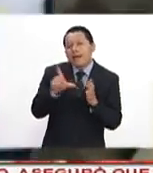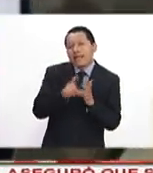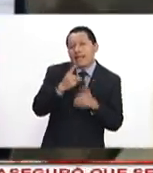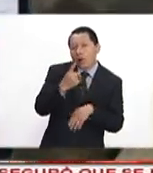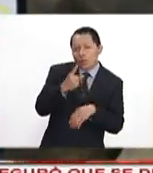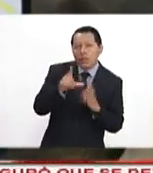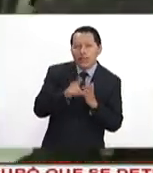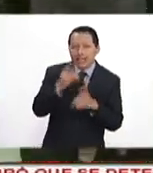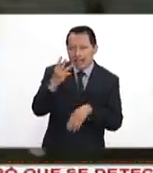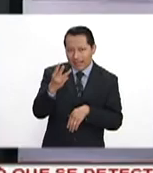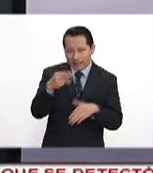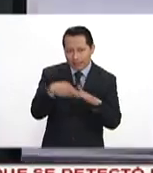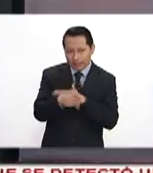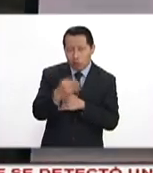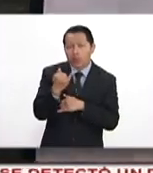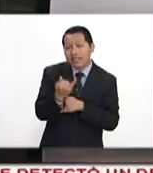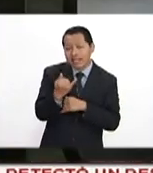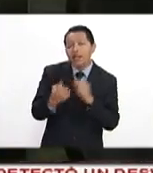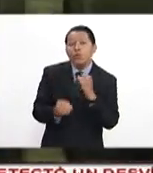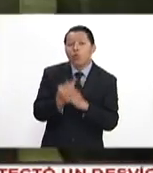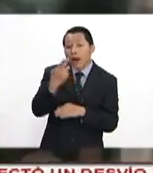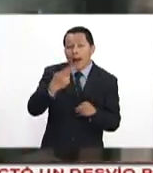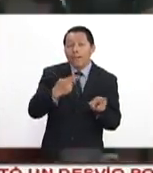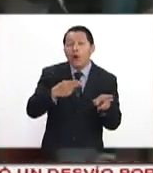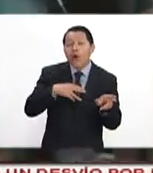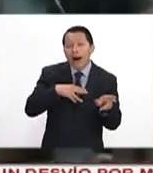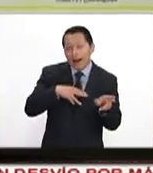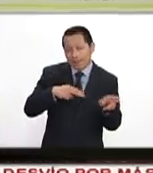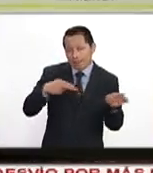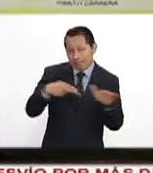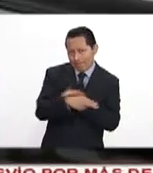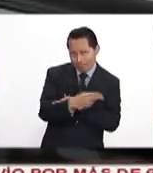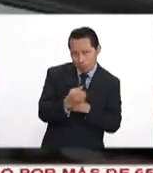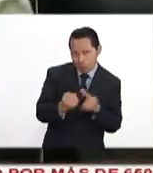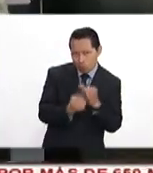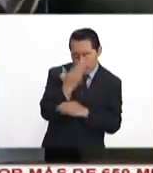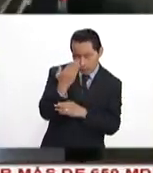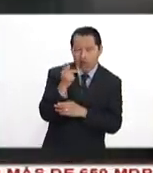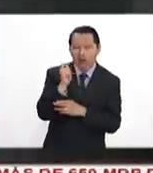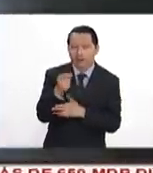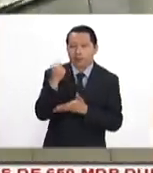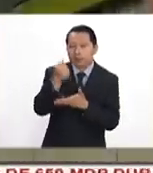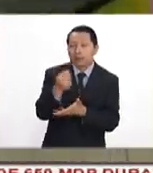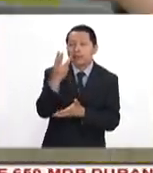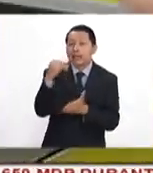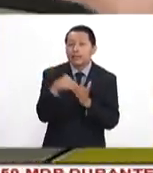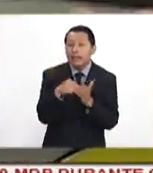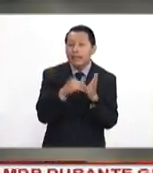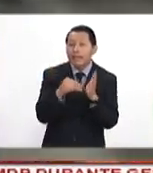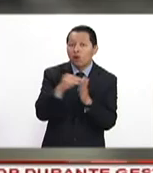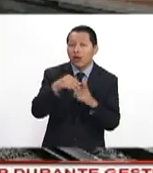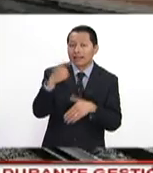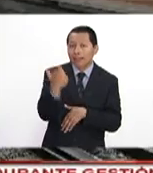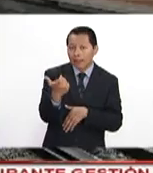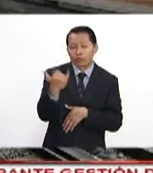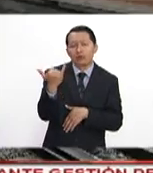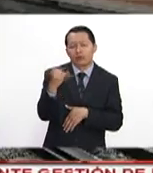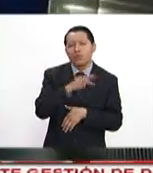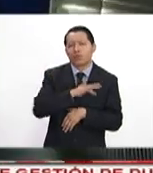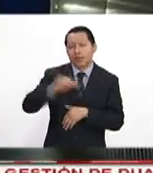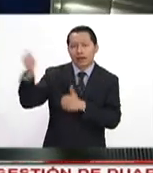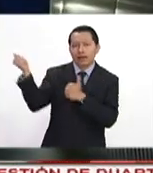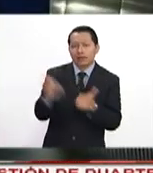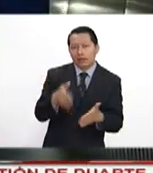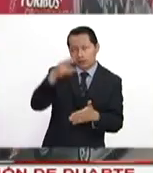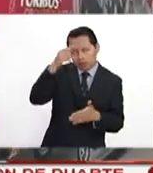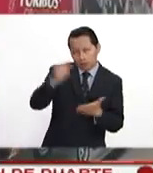3 del metro y la adquisición de nuevos trenes, a los que se destinó una inversión de más de 3,000 millones de pesos y que llegarán a la Ciudad